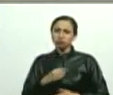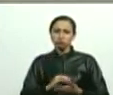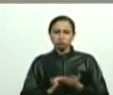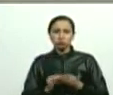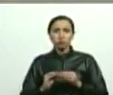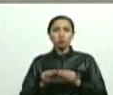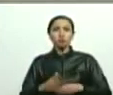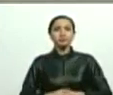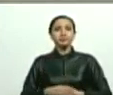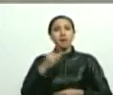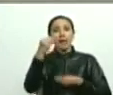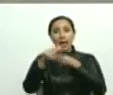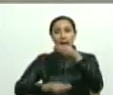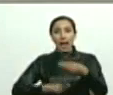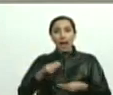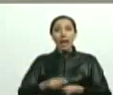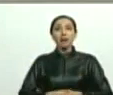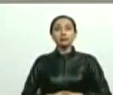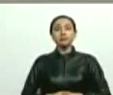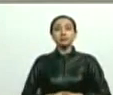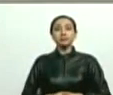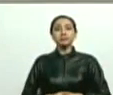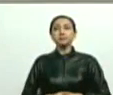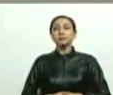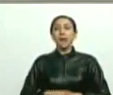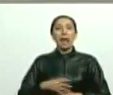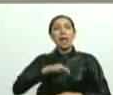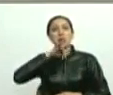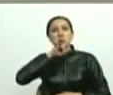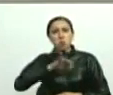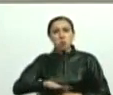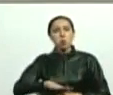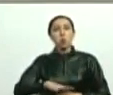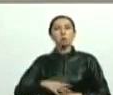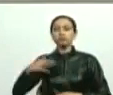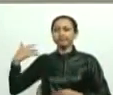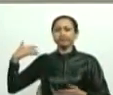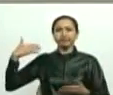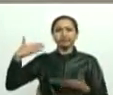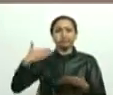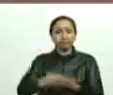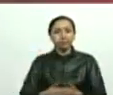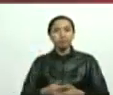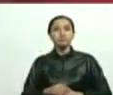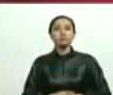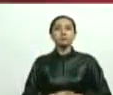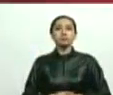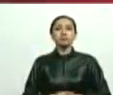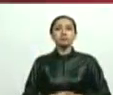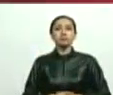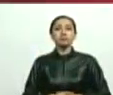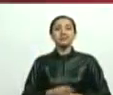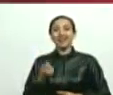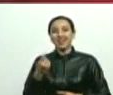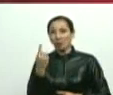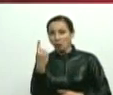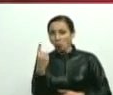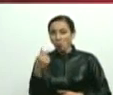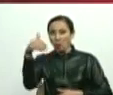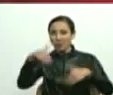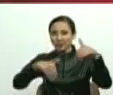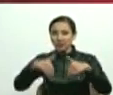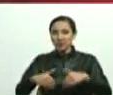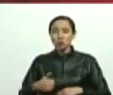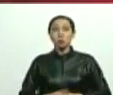Hay que hacer esa línea del tiempo, Jorge. Me dijo que hay una elección que no estábamos contando, que fue una elección de concejales